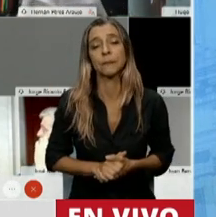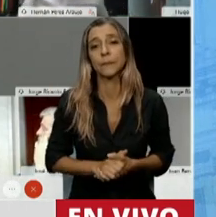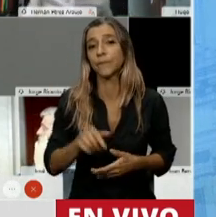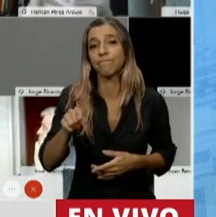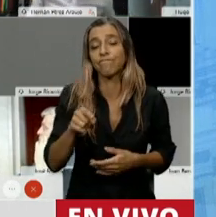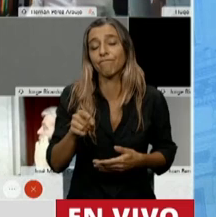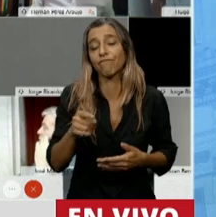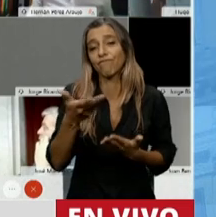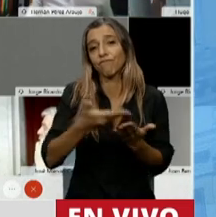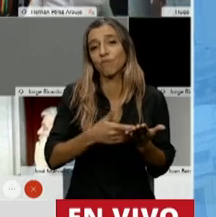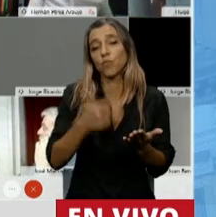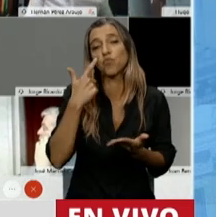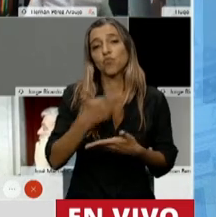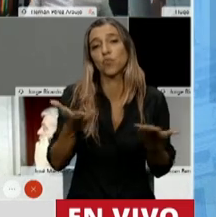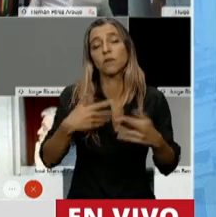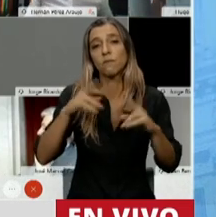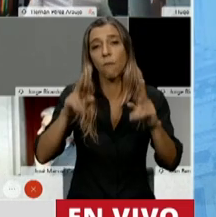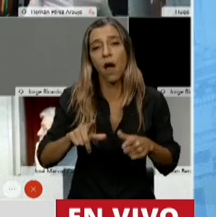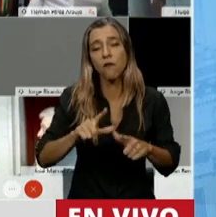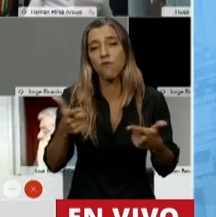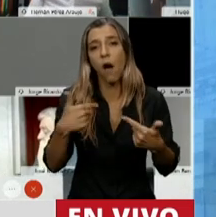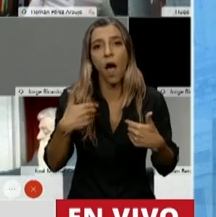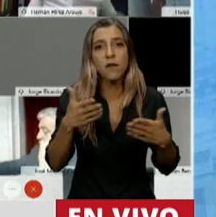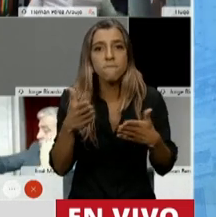una falta de oriente, una falta de dirección.